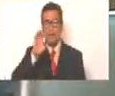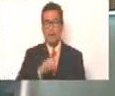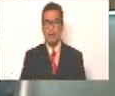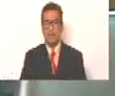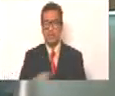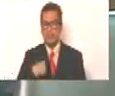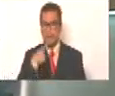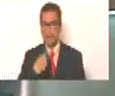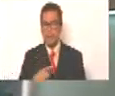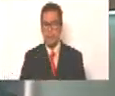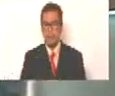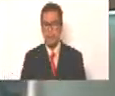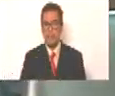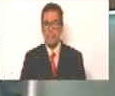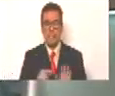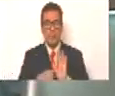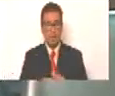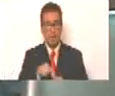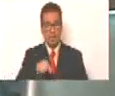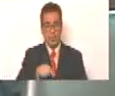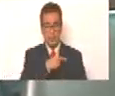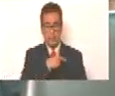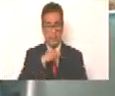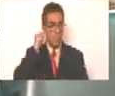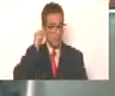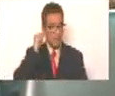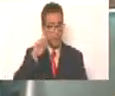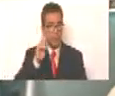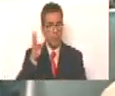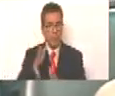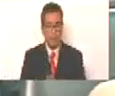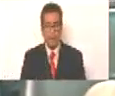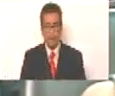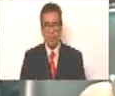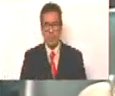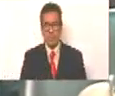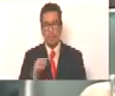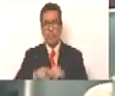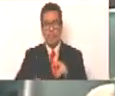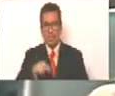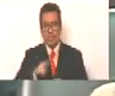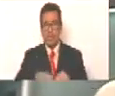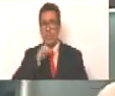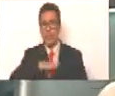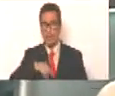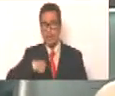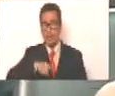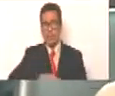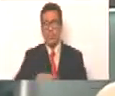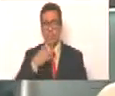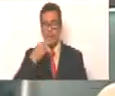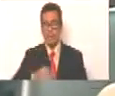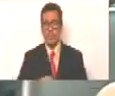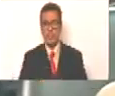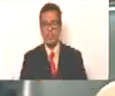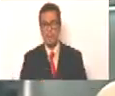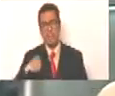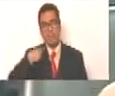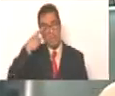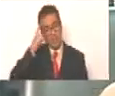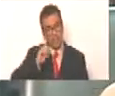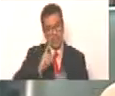la presencia de la mujer venezolana está en la anchura de la historia nacional, y eso es indiscutible. Aunque en ocasiones hemos